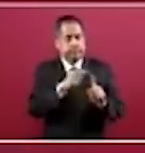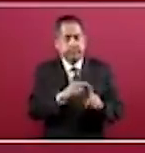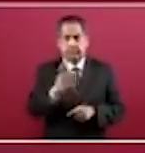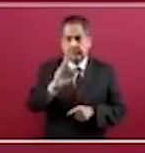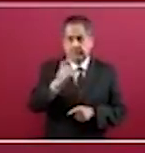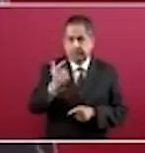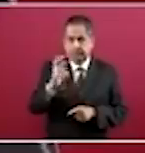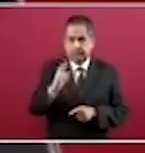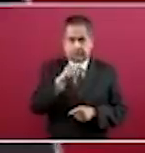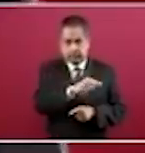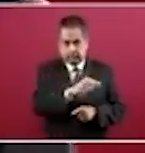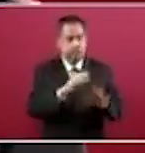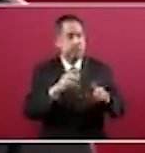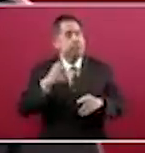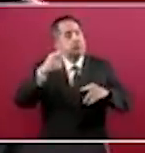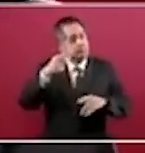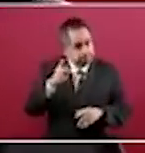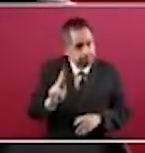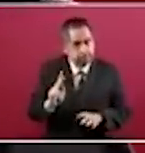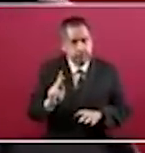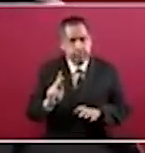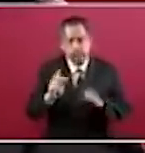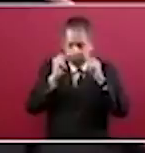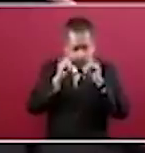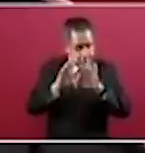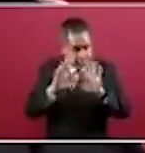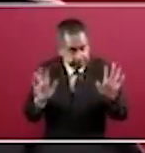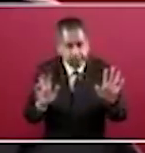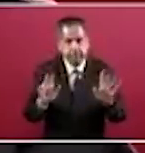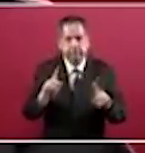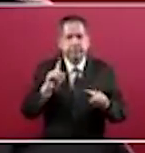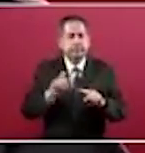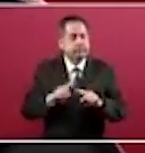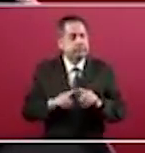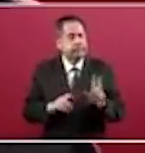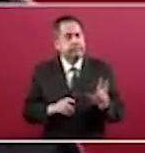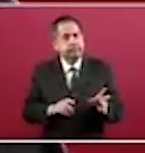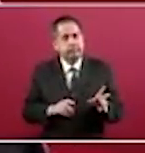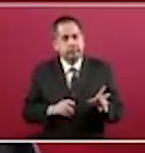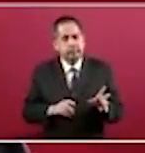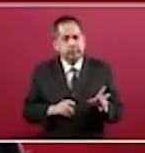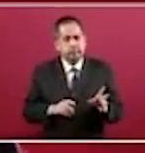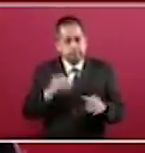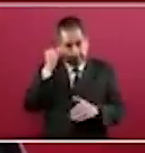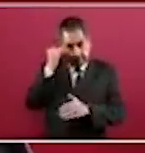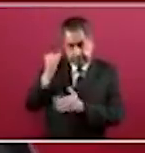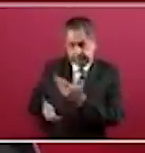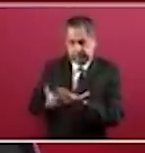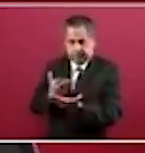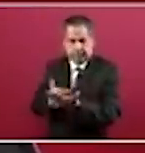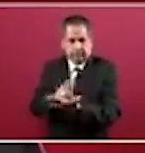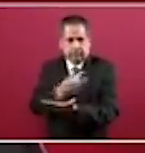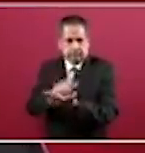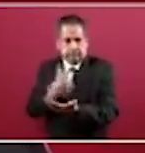Fiscalía General. De todas maneras, dependientemente de la iniciativa para